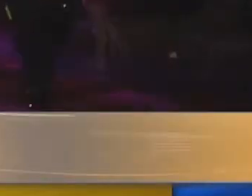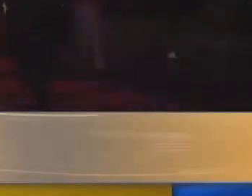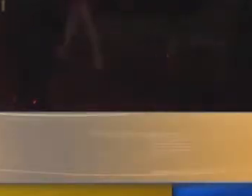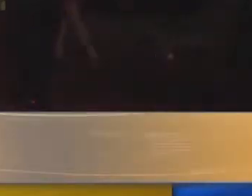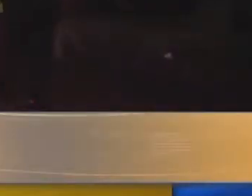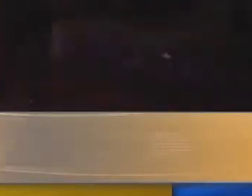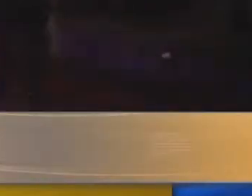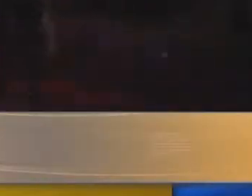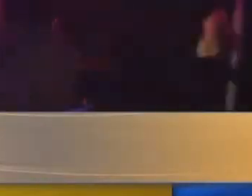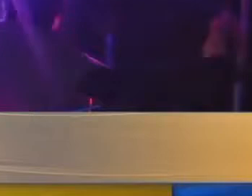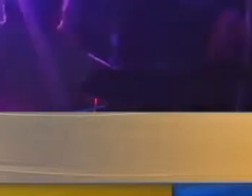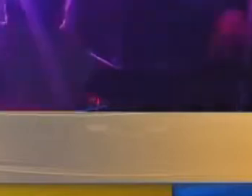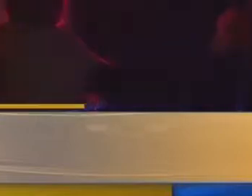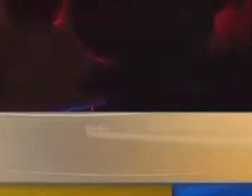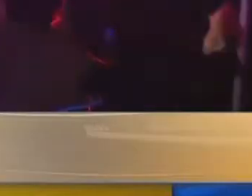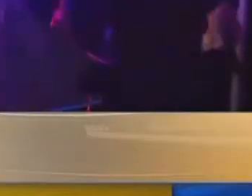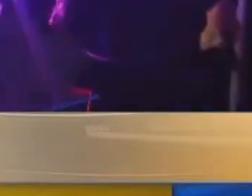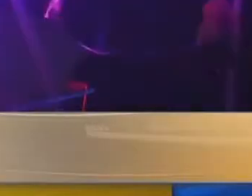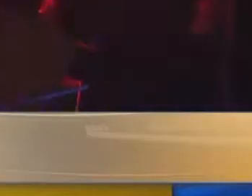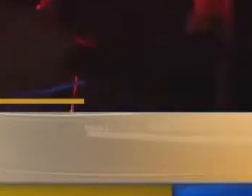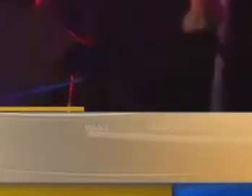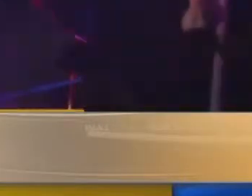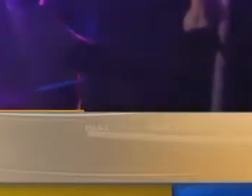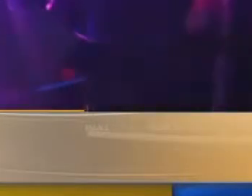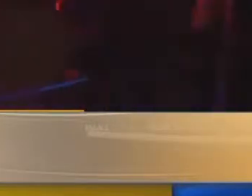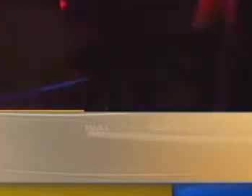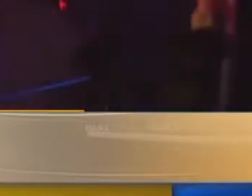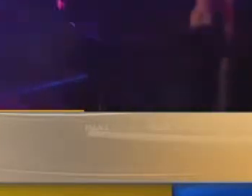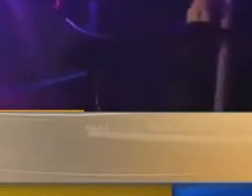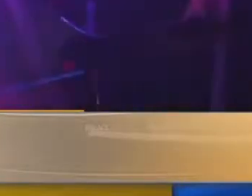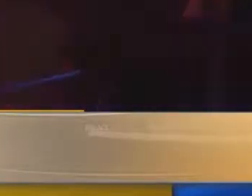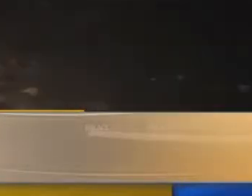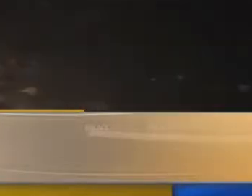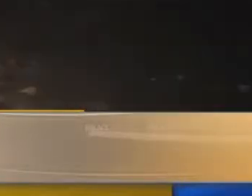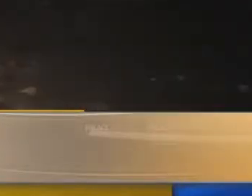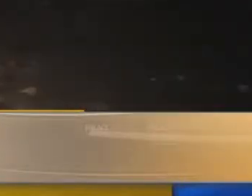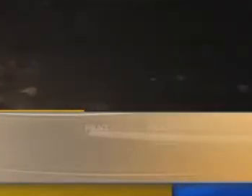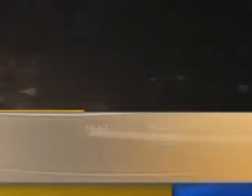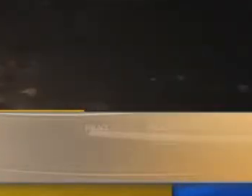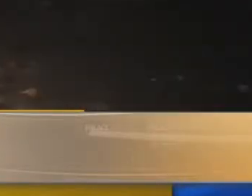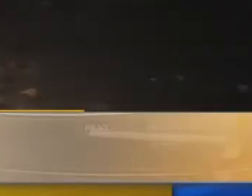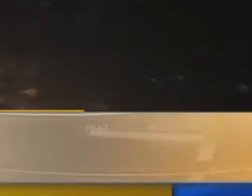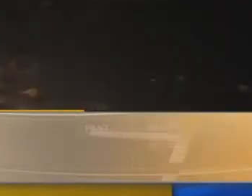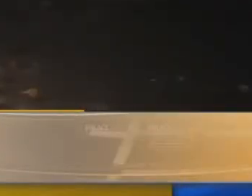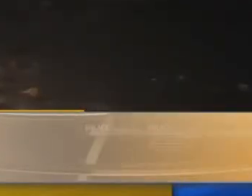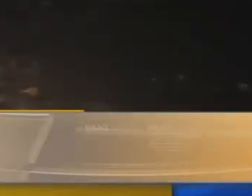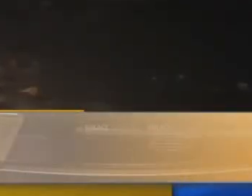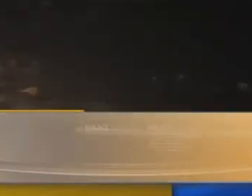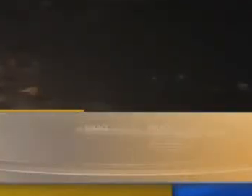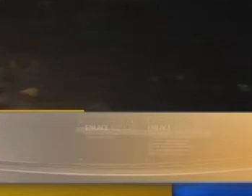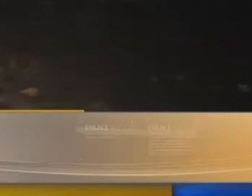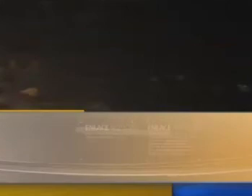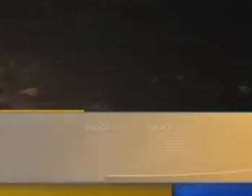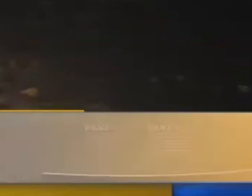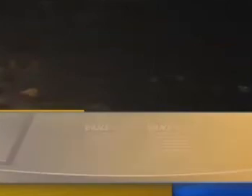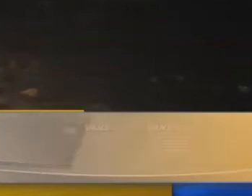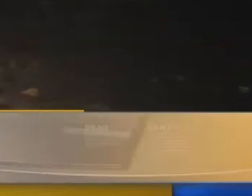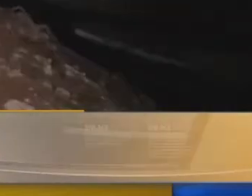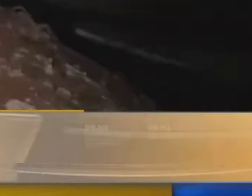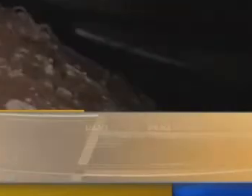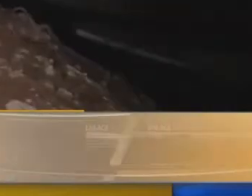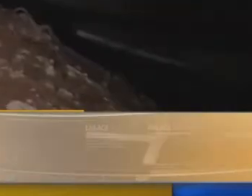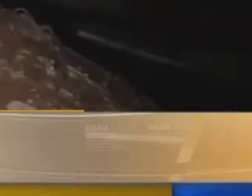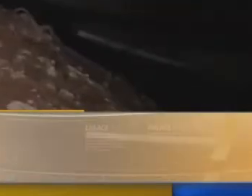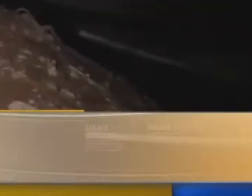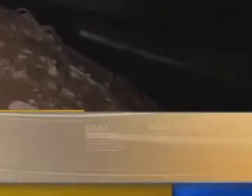Como Carlos Hernán Balbuena Castrillón, de 27 años de edad, fue identificada la víctima de homicidio en el barrio Arenal. En hechos aislados,